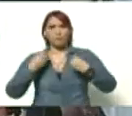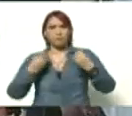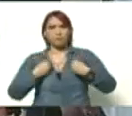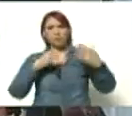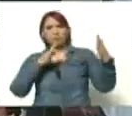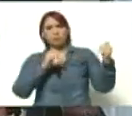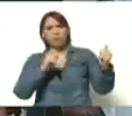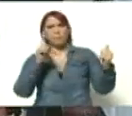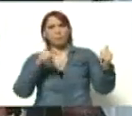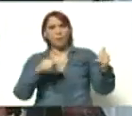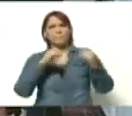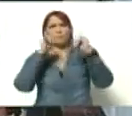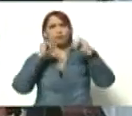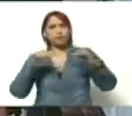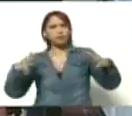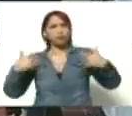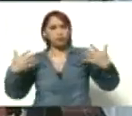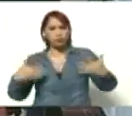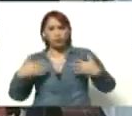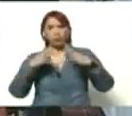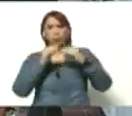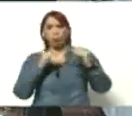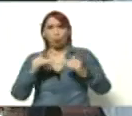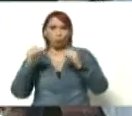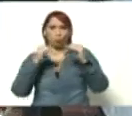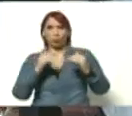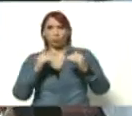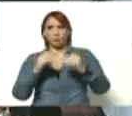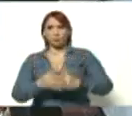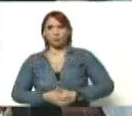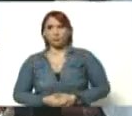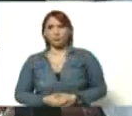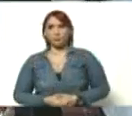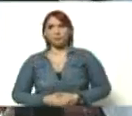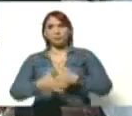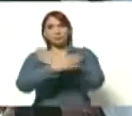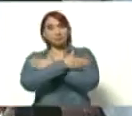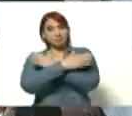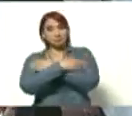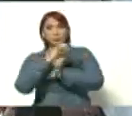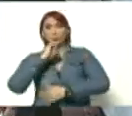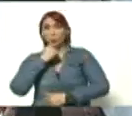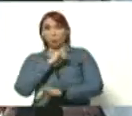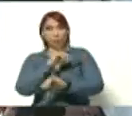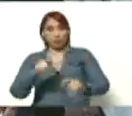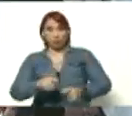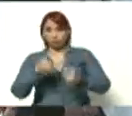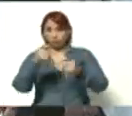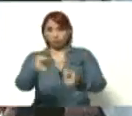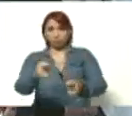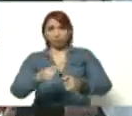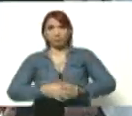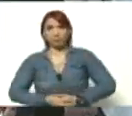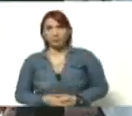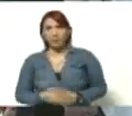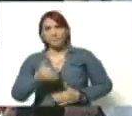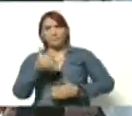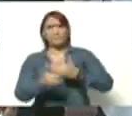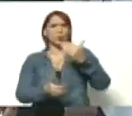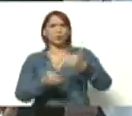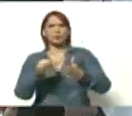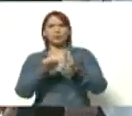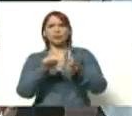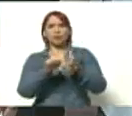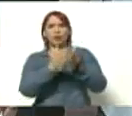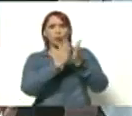esperanza y felicidad para todos. Felicitaciones, que ya tienen su código asignado. Es un proceso donde desde la